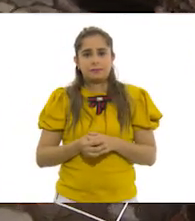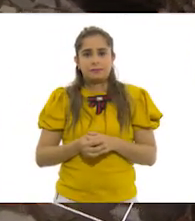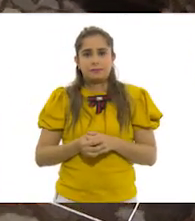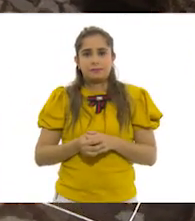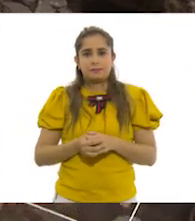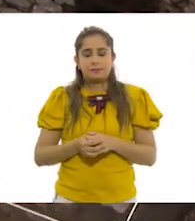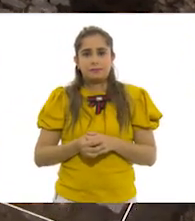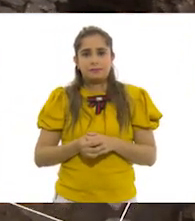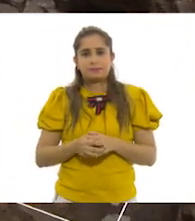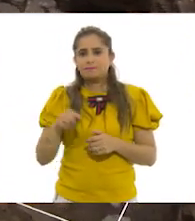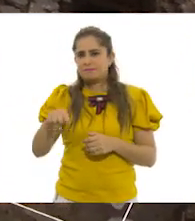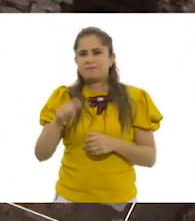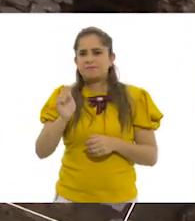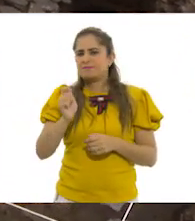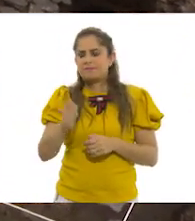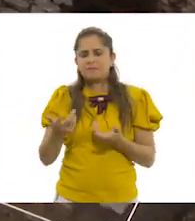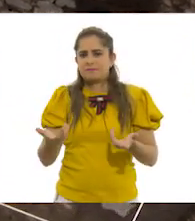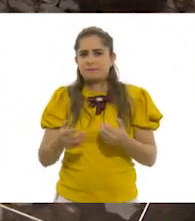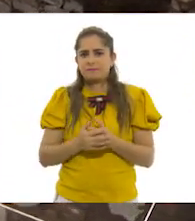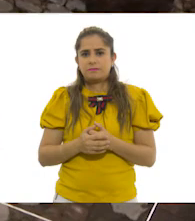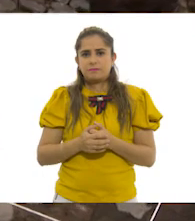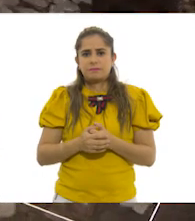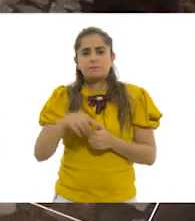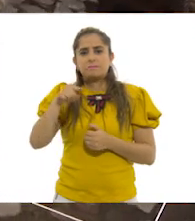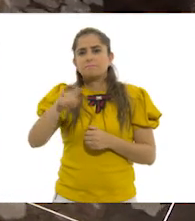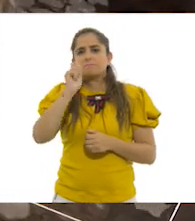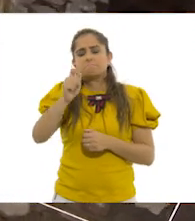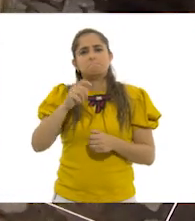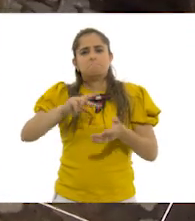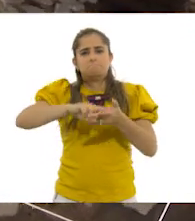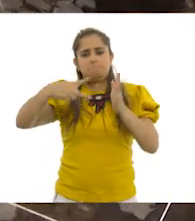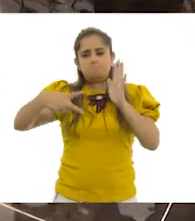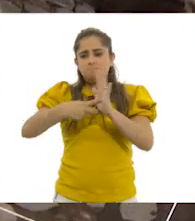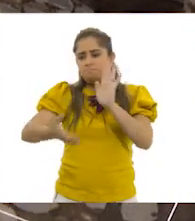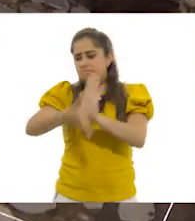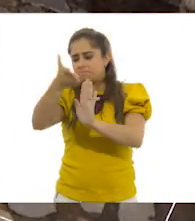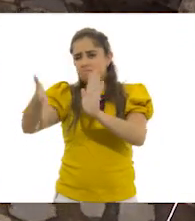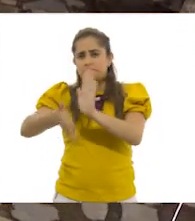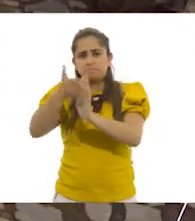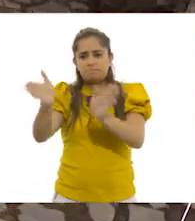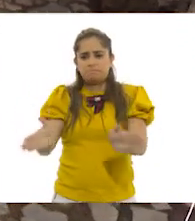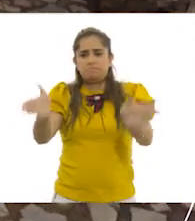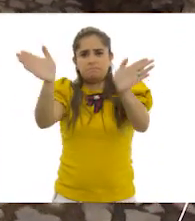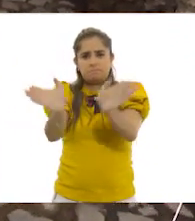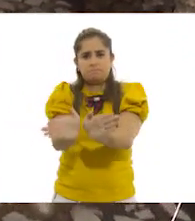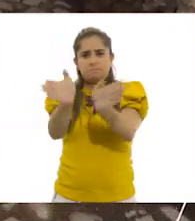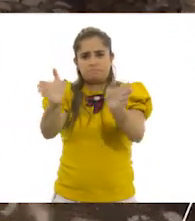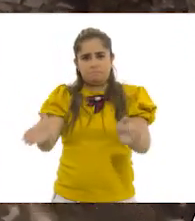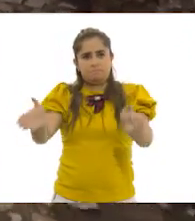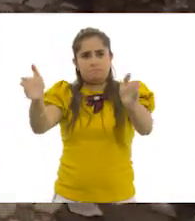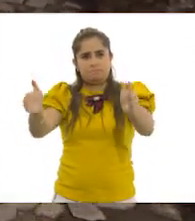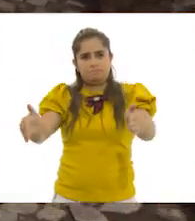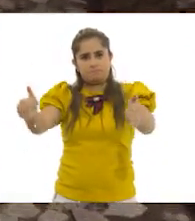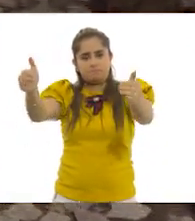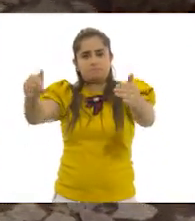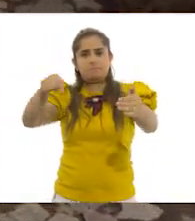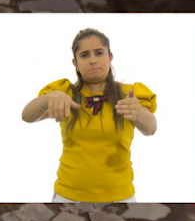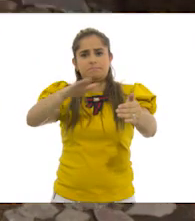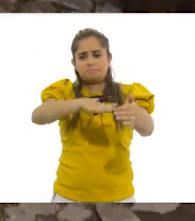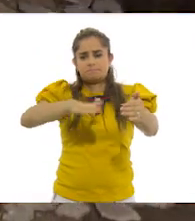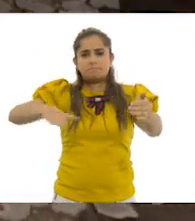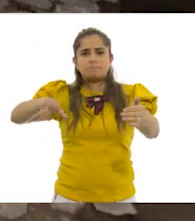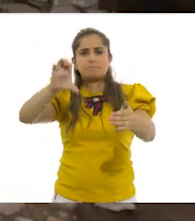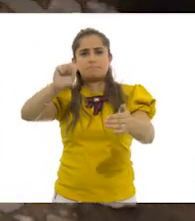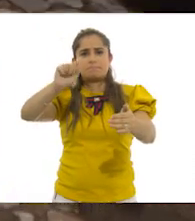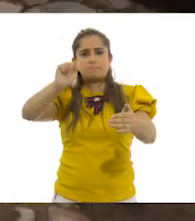¿Estas como qué es? Son cuerpos arquitectónicos, ¿no? Son muros ligeramente en talud que tienen recubrimiento recubrimiento de estuco.